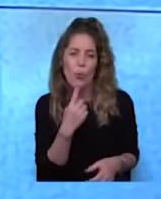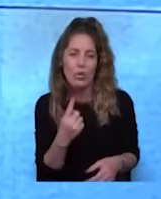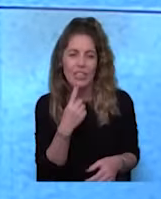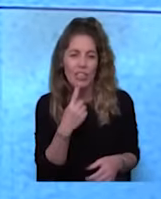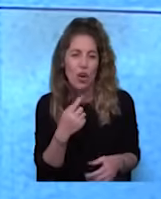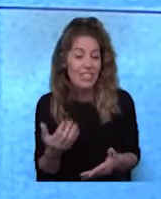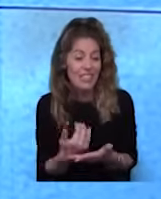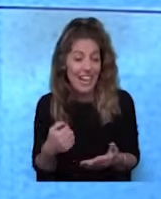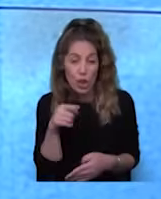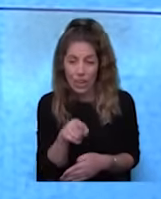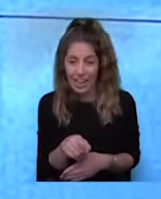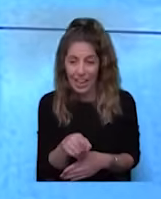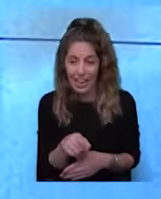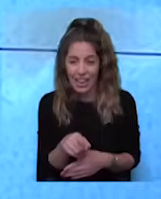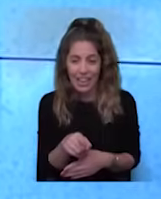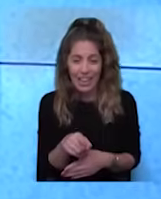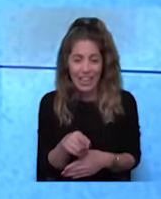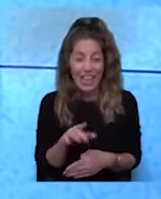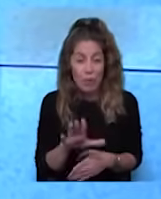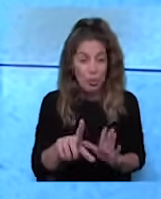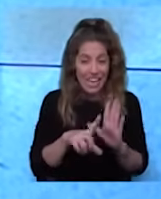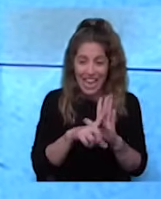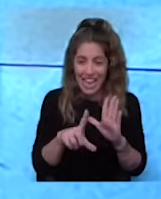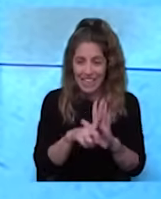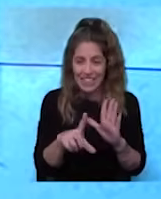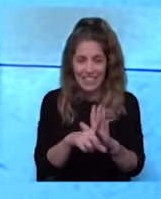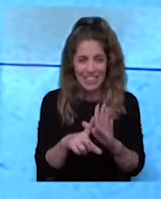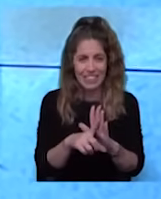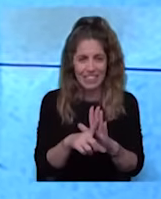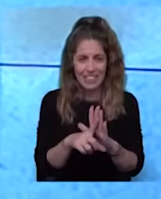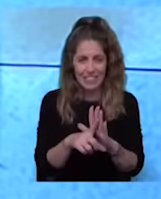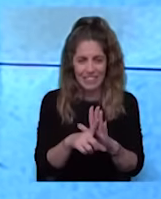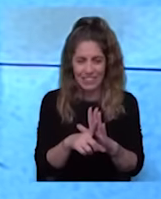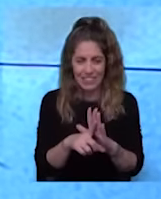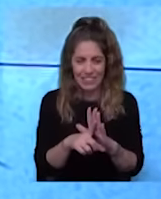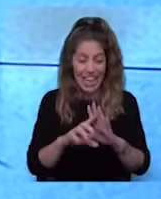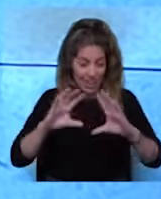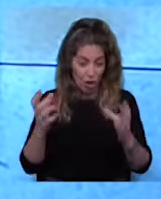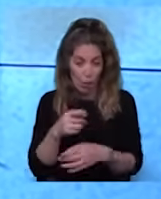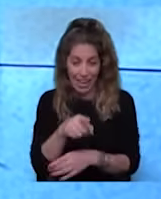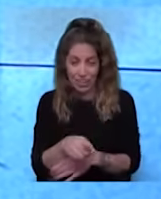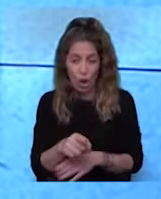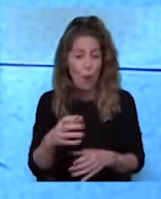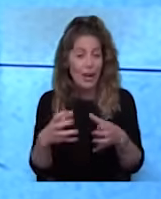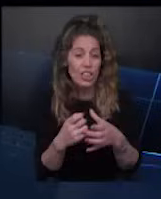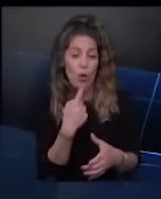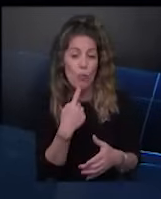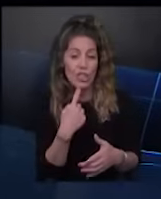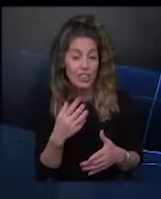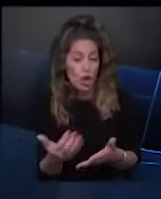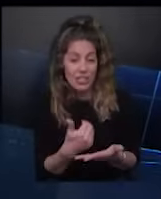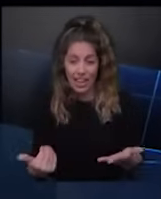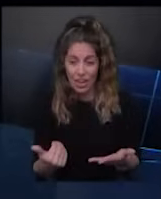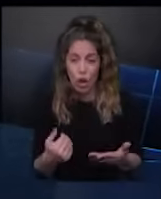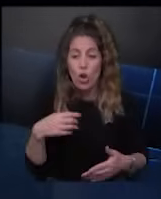sacaron de acá en la propia ley que que que engloba esto los partidos políticos sacaron lo